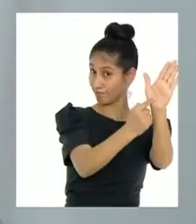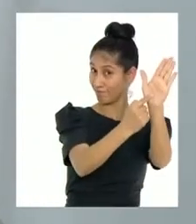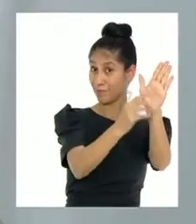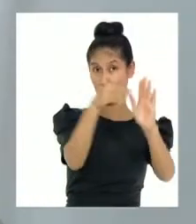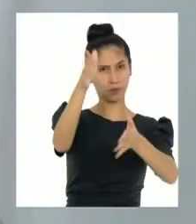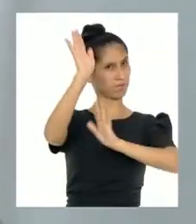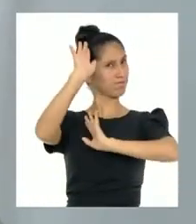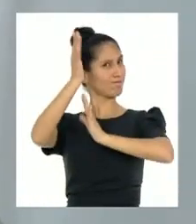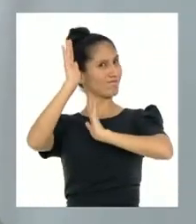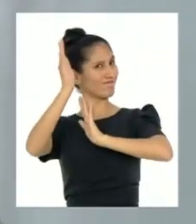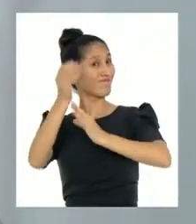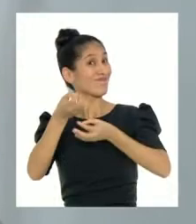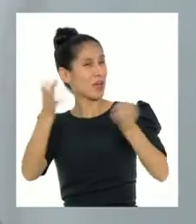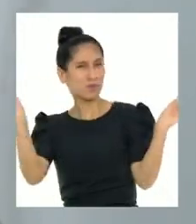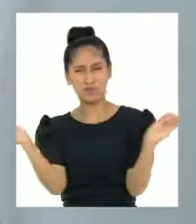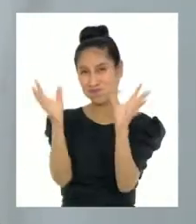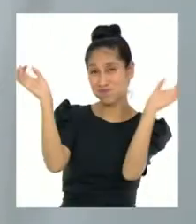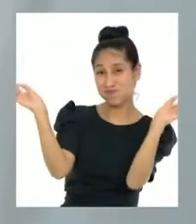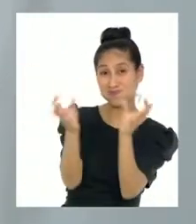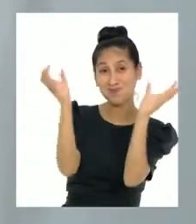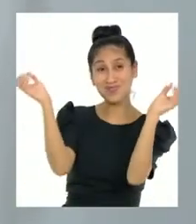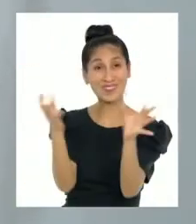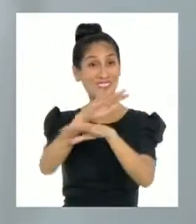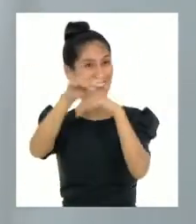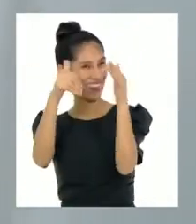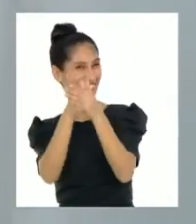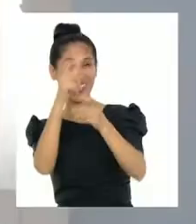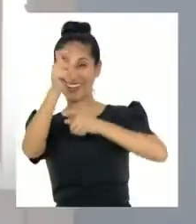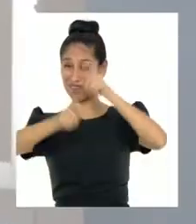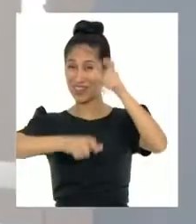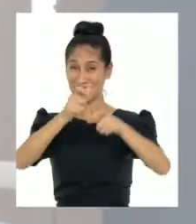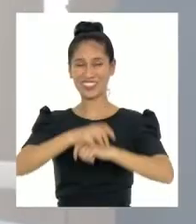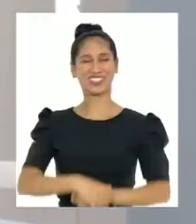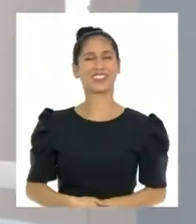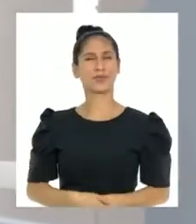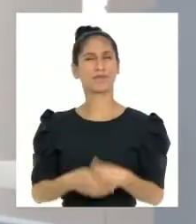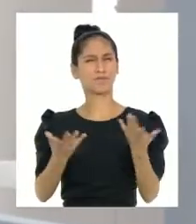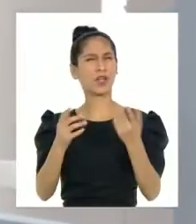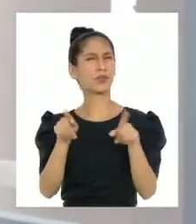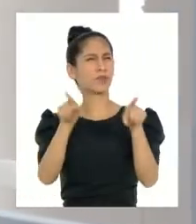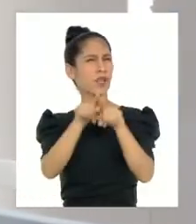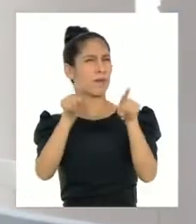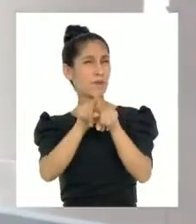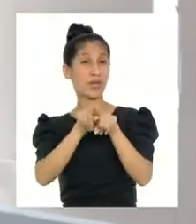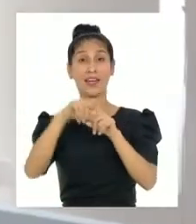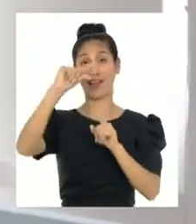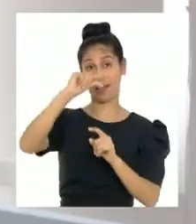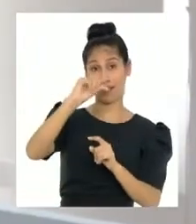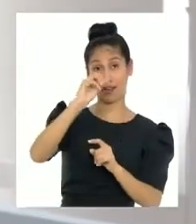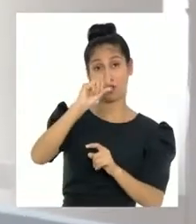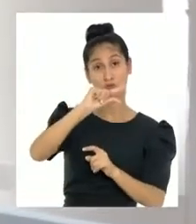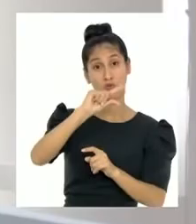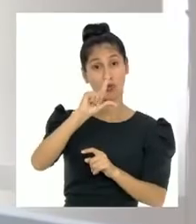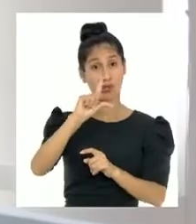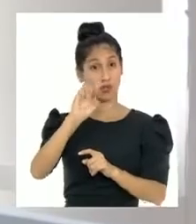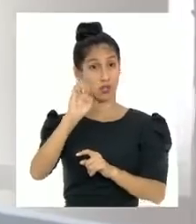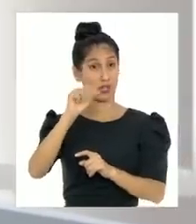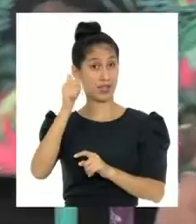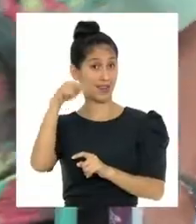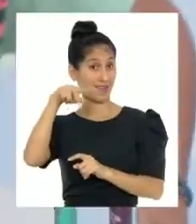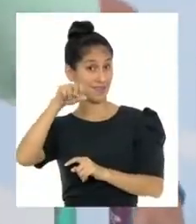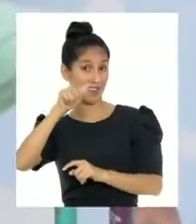así promover la participación en la escuela y la comunidad. Consultaré con Googleana si es que tiene algunos